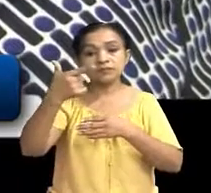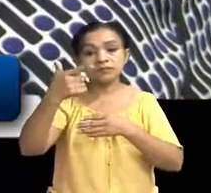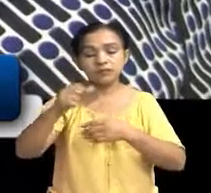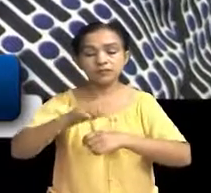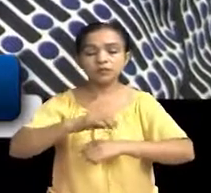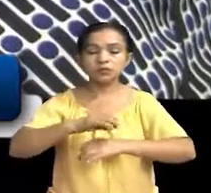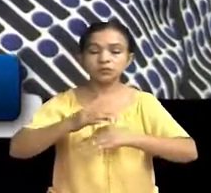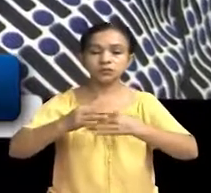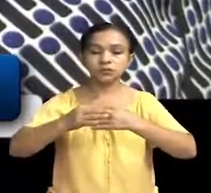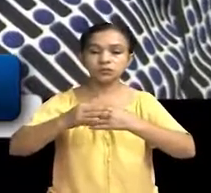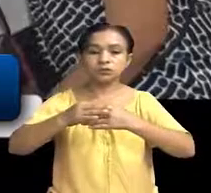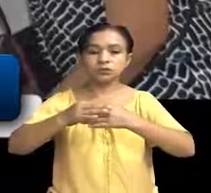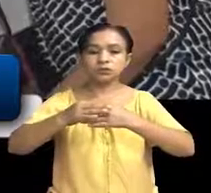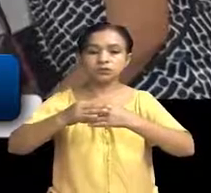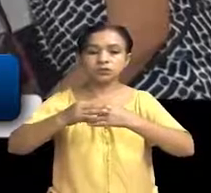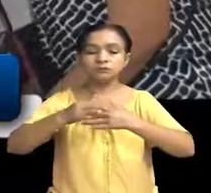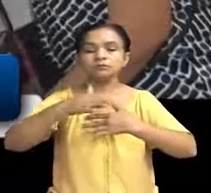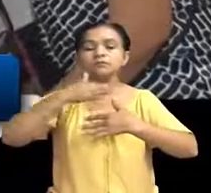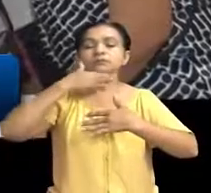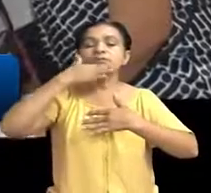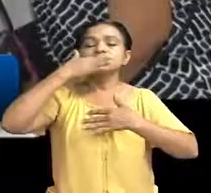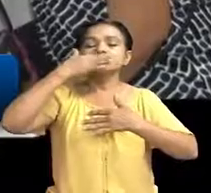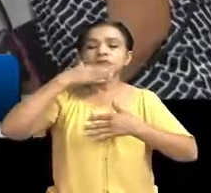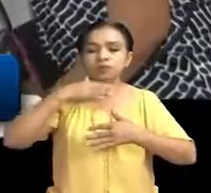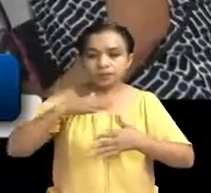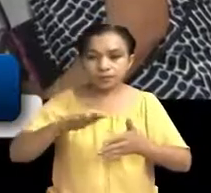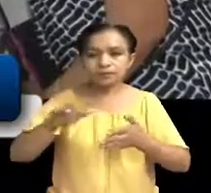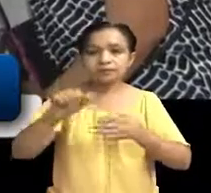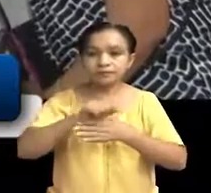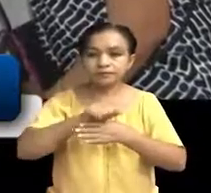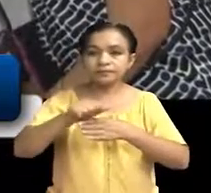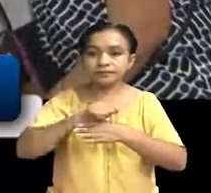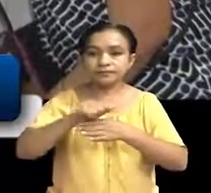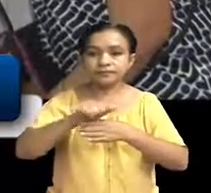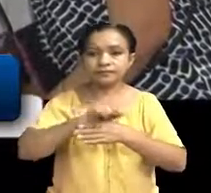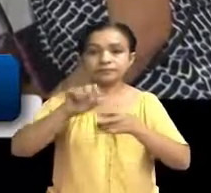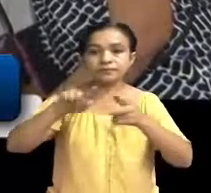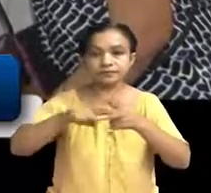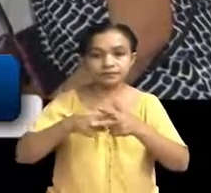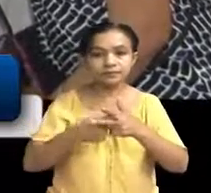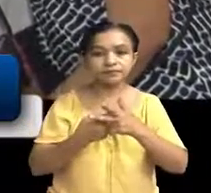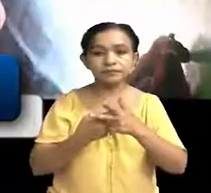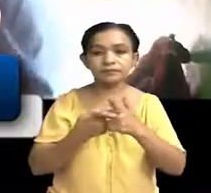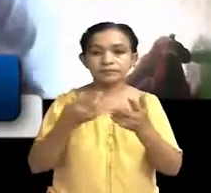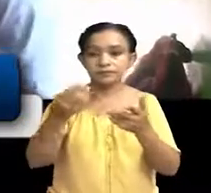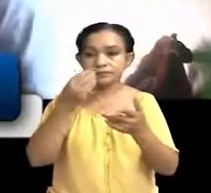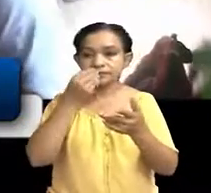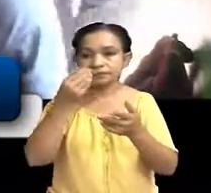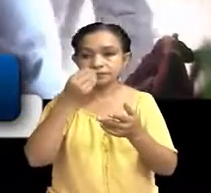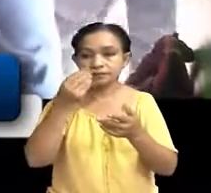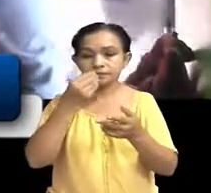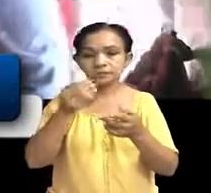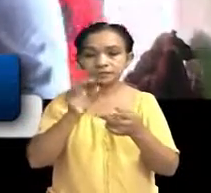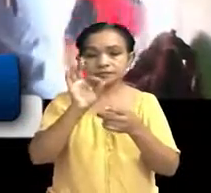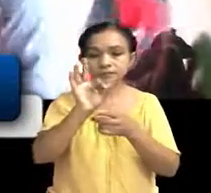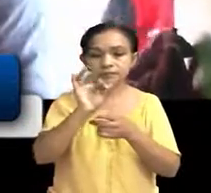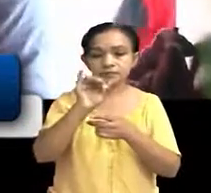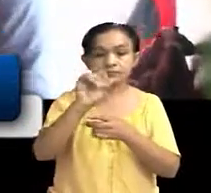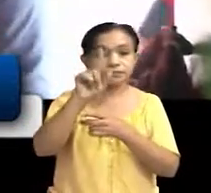también. Hacer ejercicios de respiración, inclusive empezar a consumir